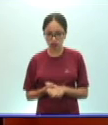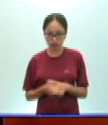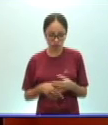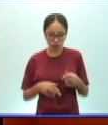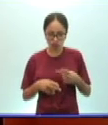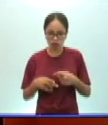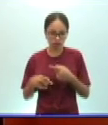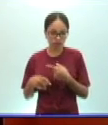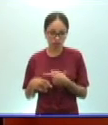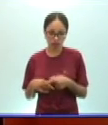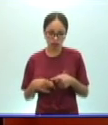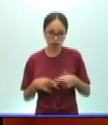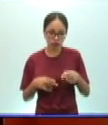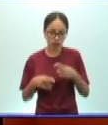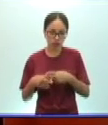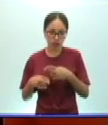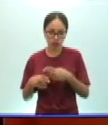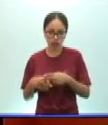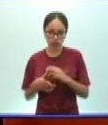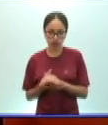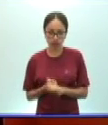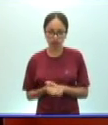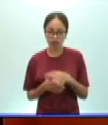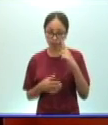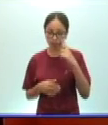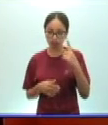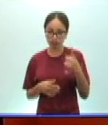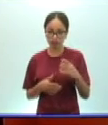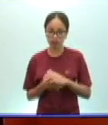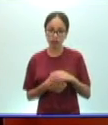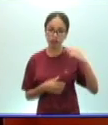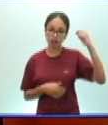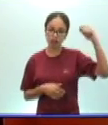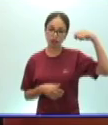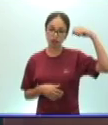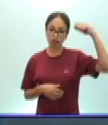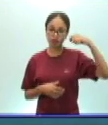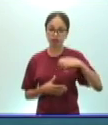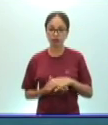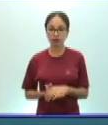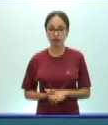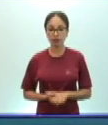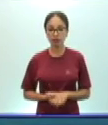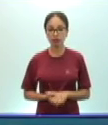a la llave del embudo. Por tanto, quiero que observen el siguiente video.